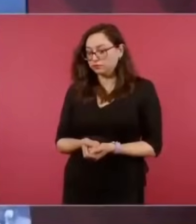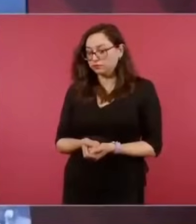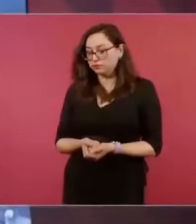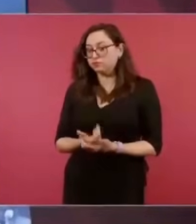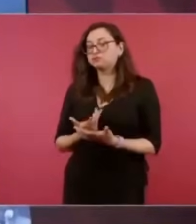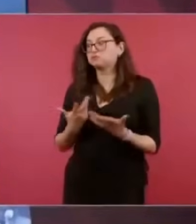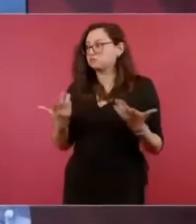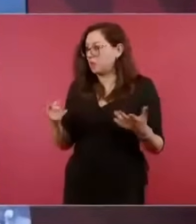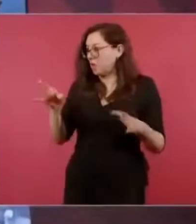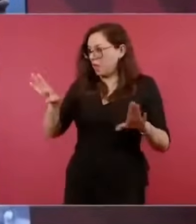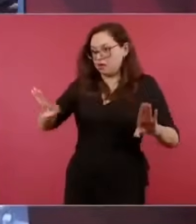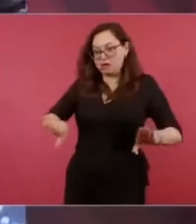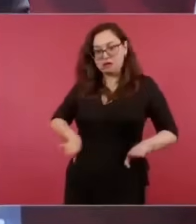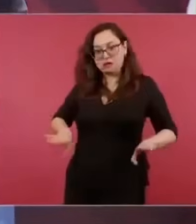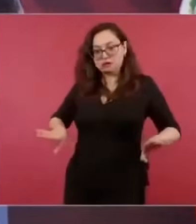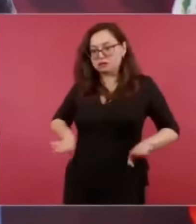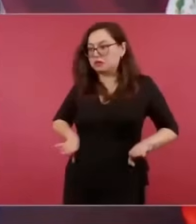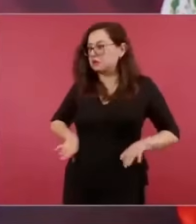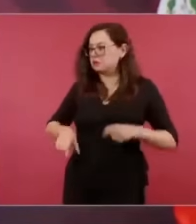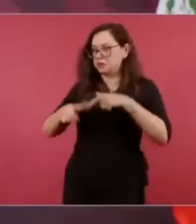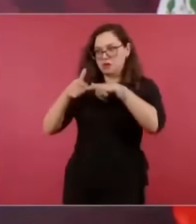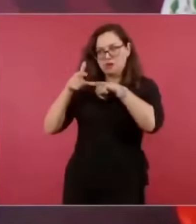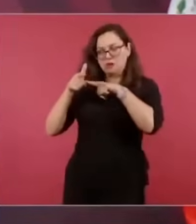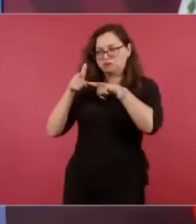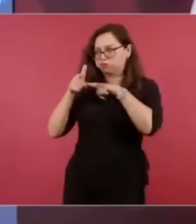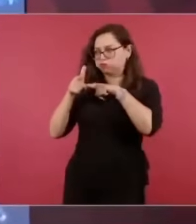eso se mantuviese